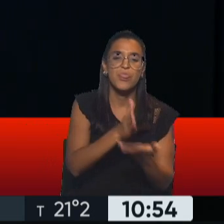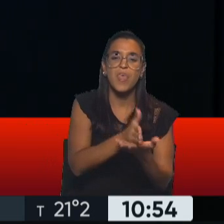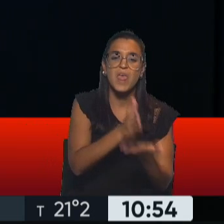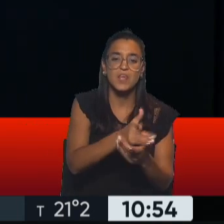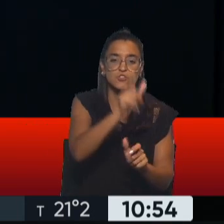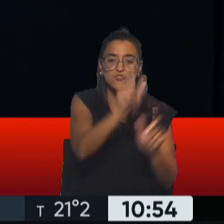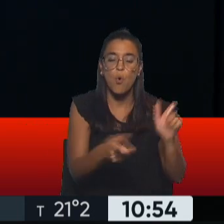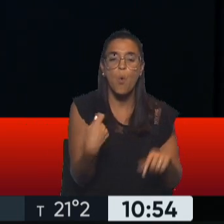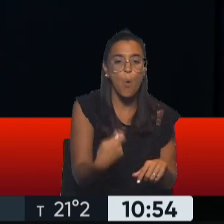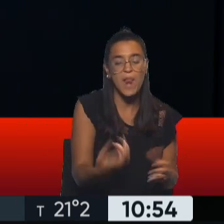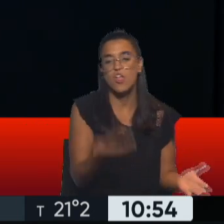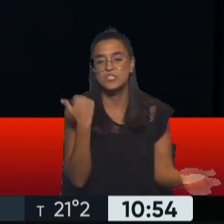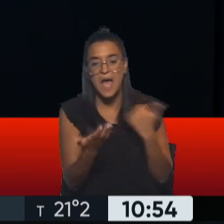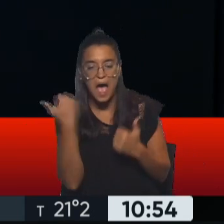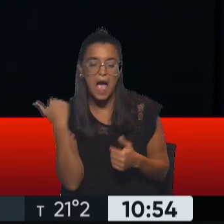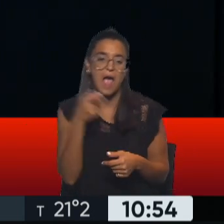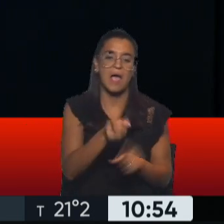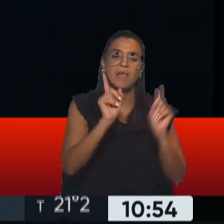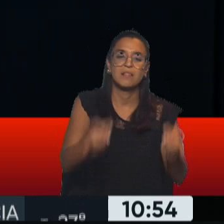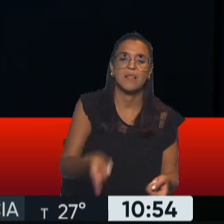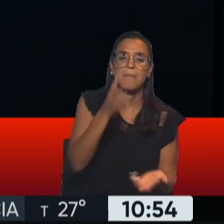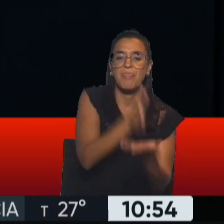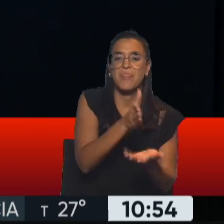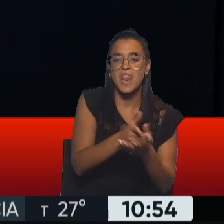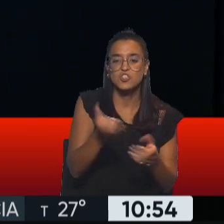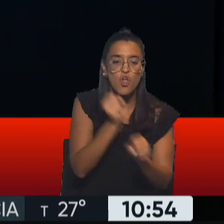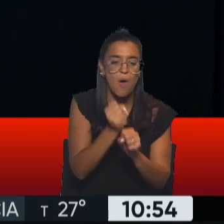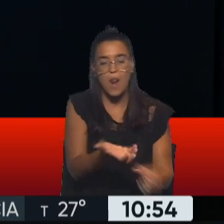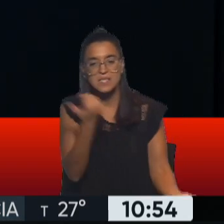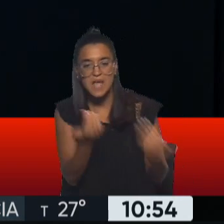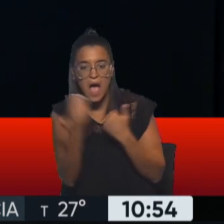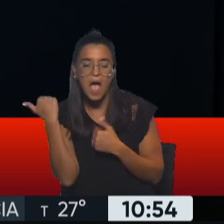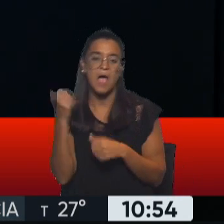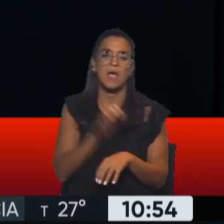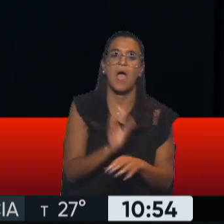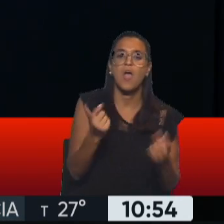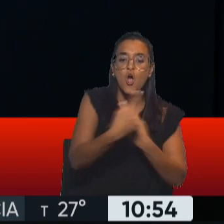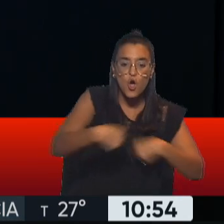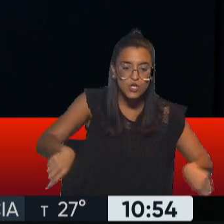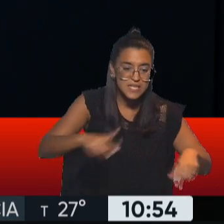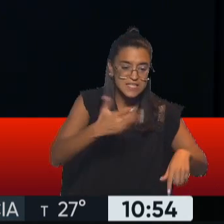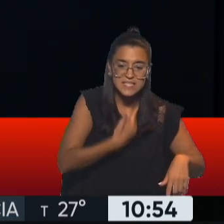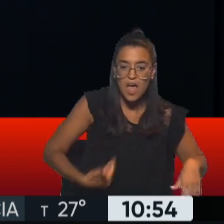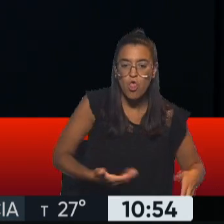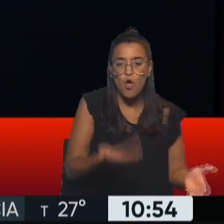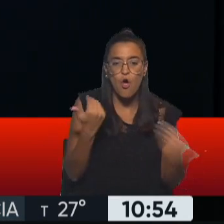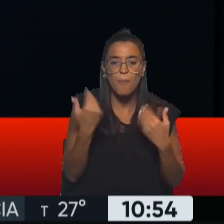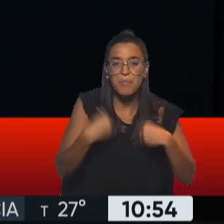nuestros jubilados y jubiladas, dañar derechos laborales y pérdida de patrimonios del Estado, aquí no hay nada de eso.